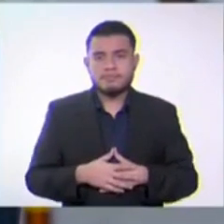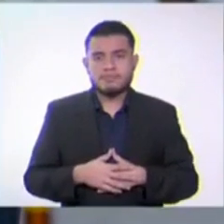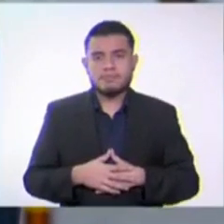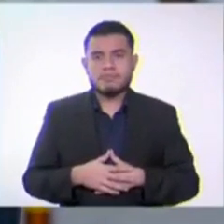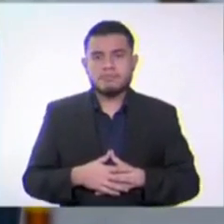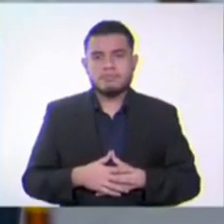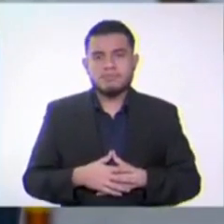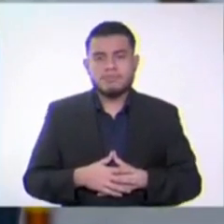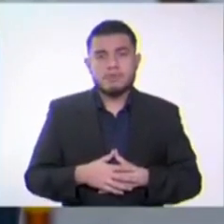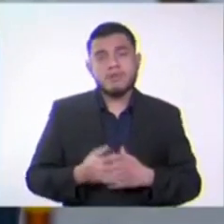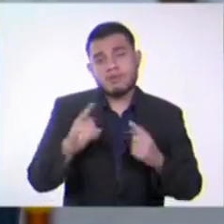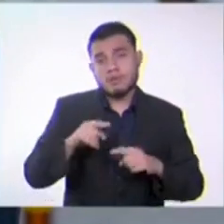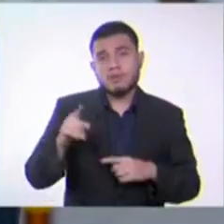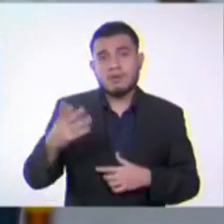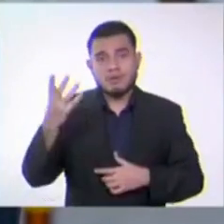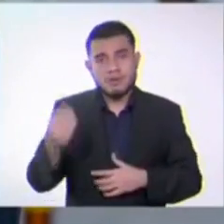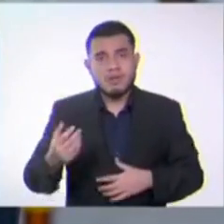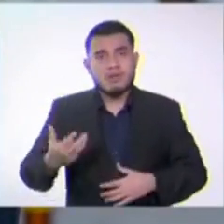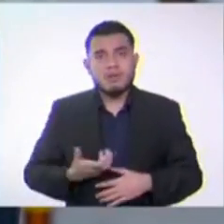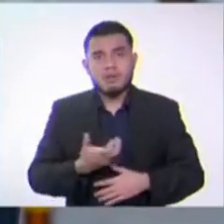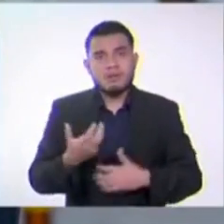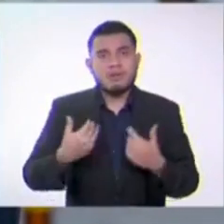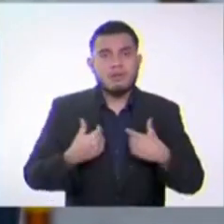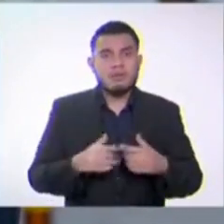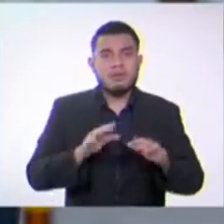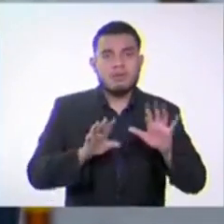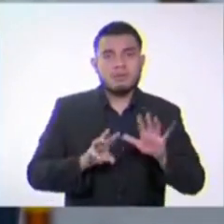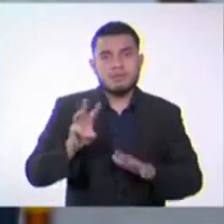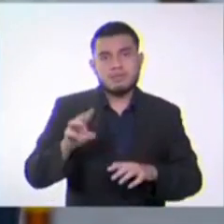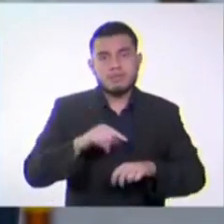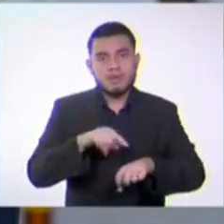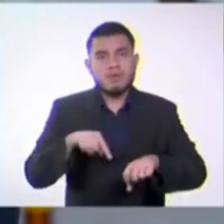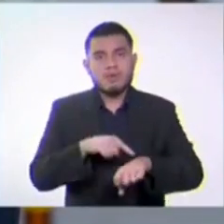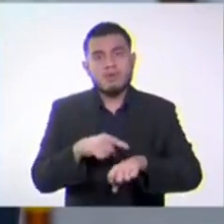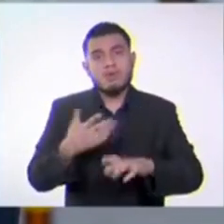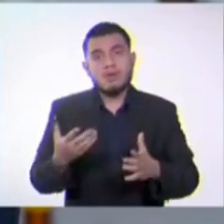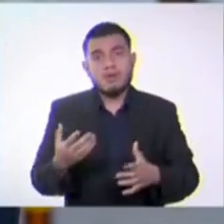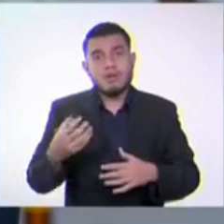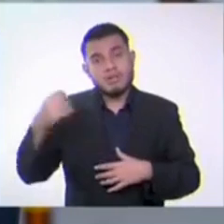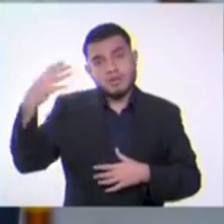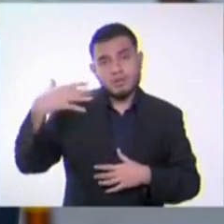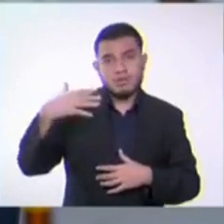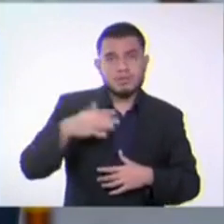Entonces, ese día nosotros tenemos 13 horas de luz y 11